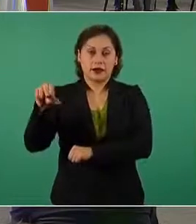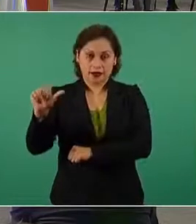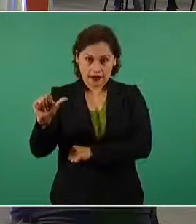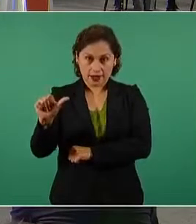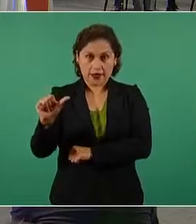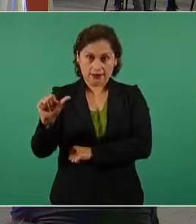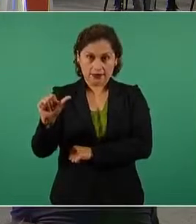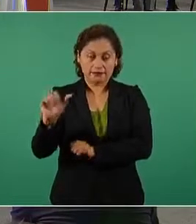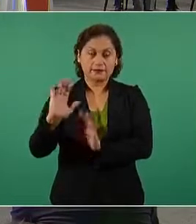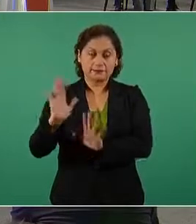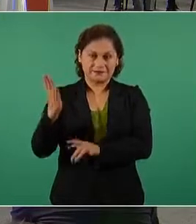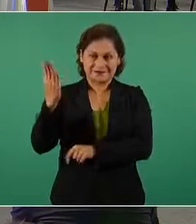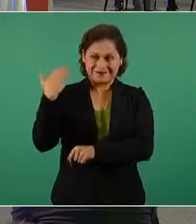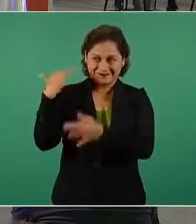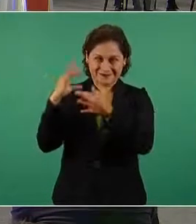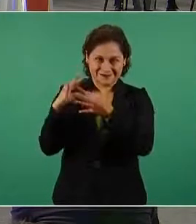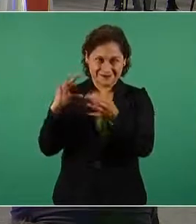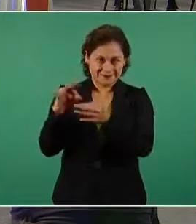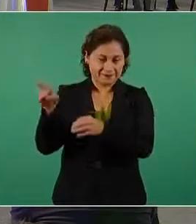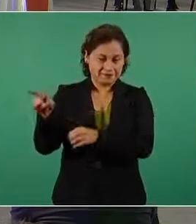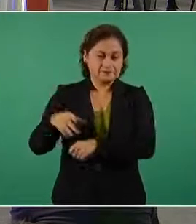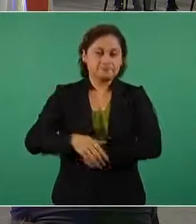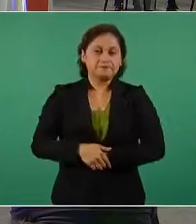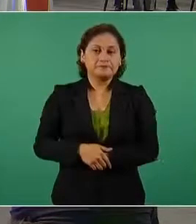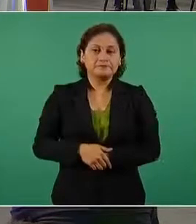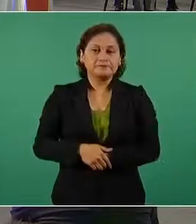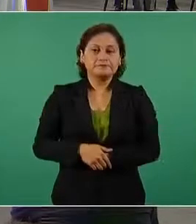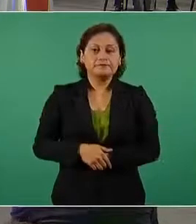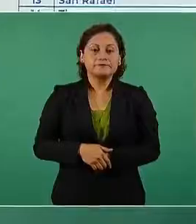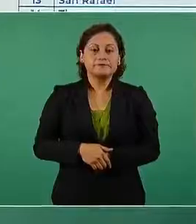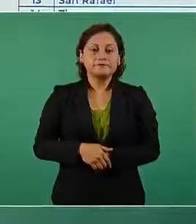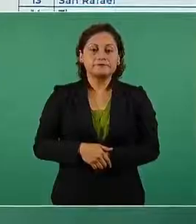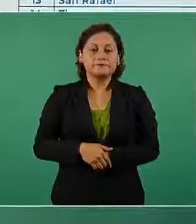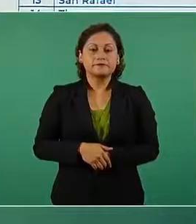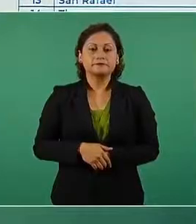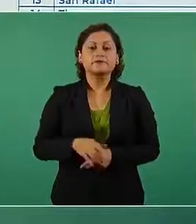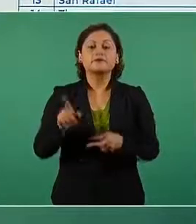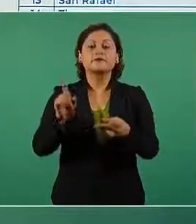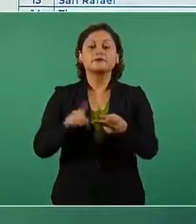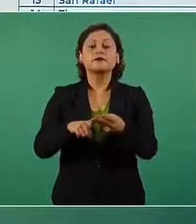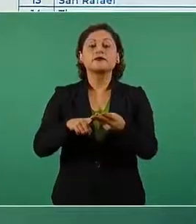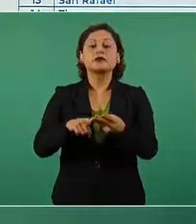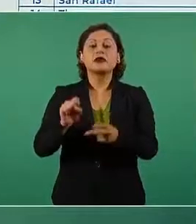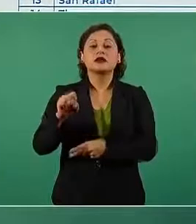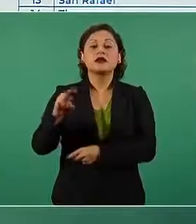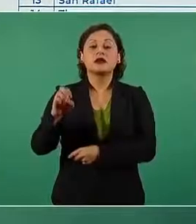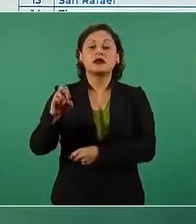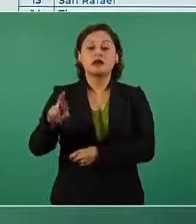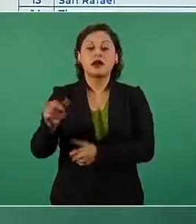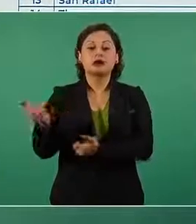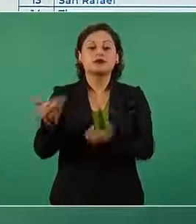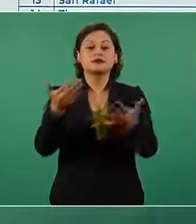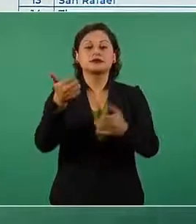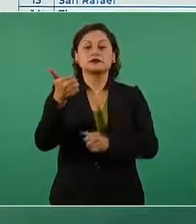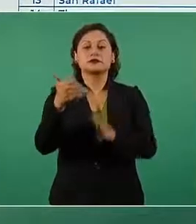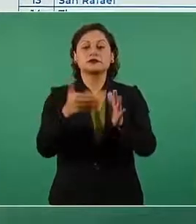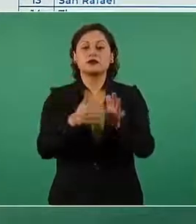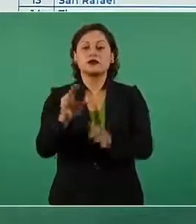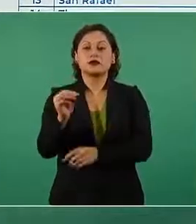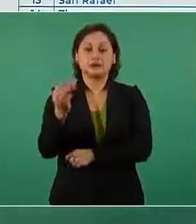áreas que ya estableció el almirante secretario y por parte de la Secretaría de Marina